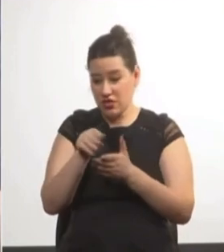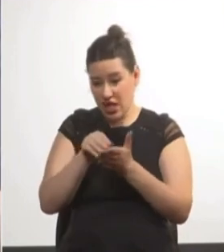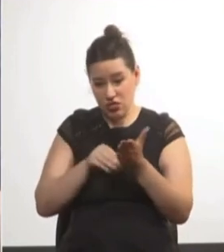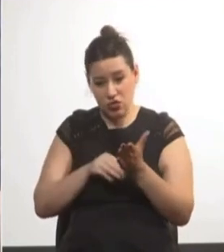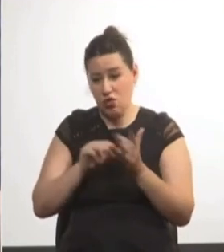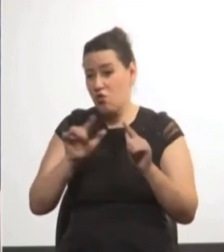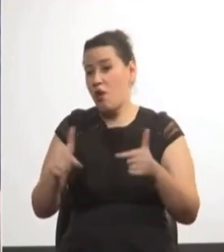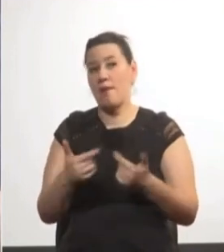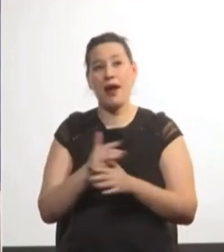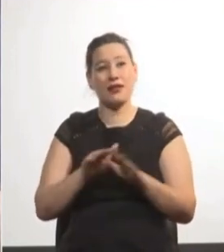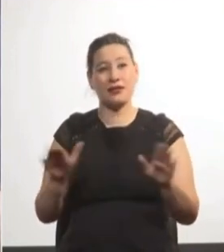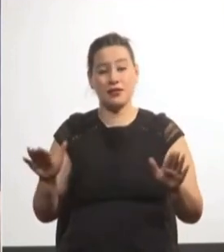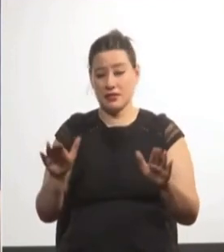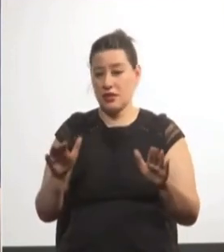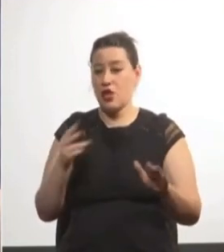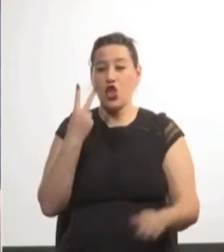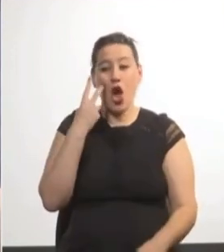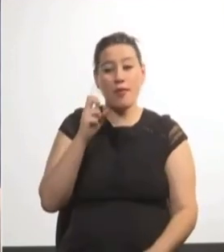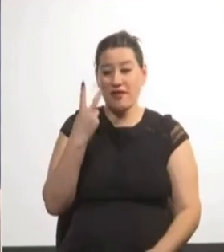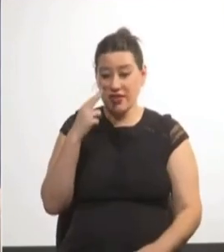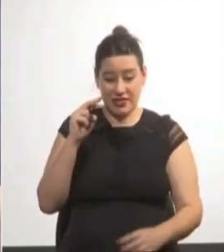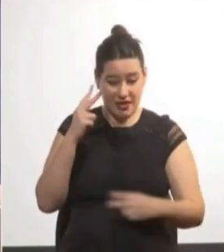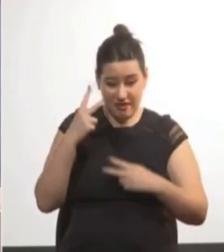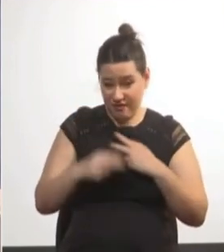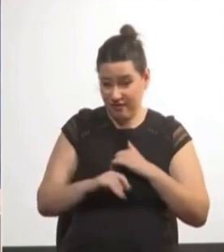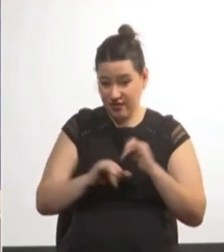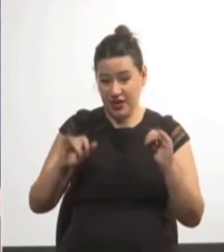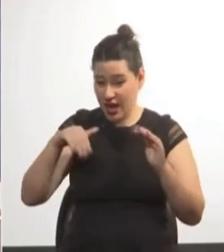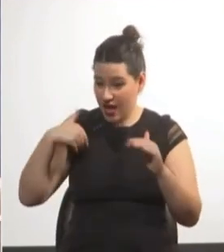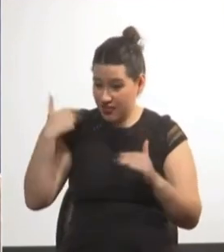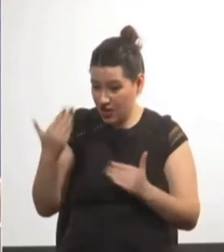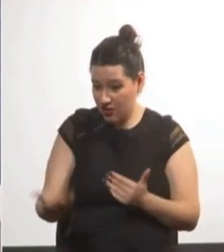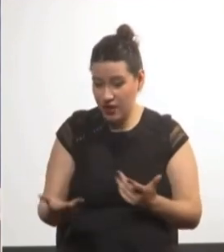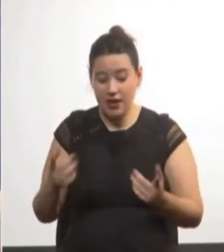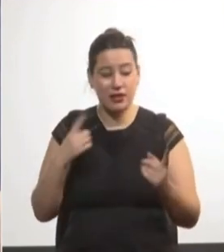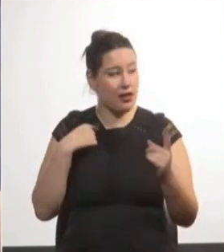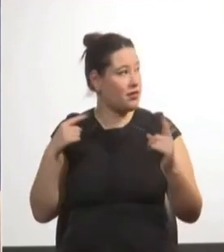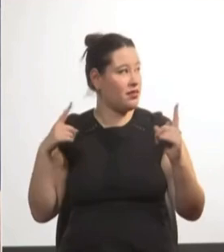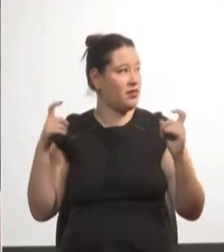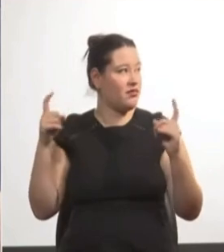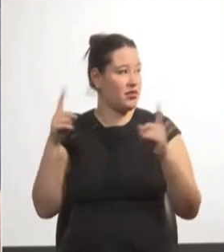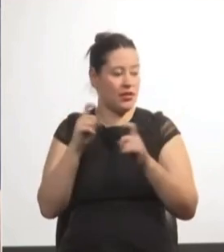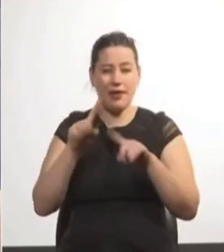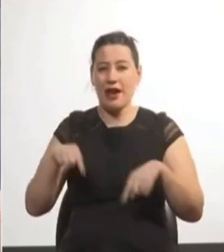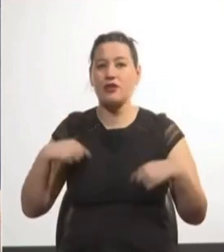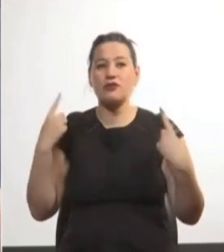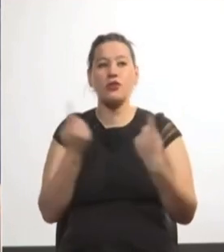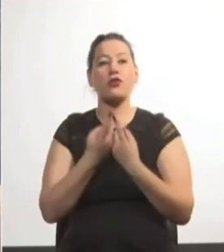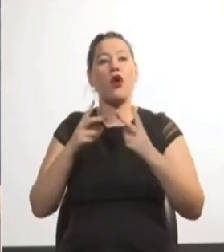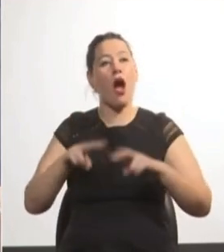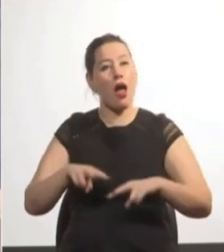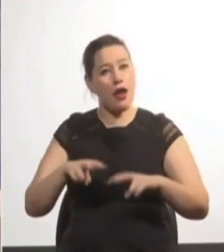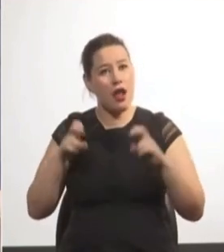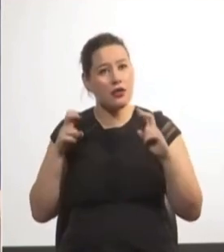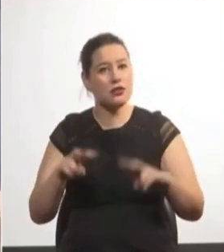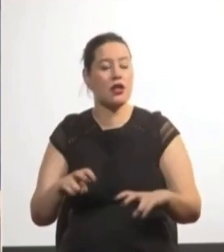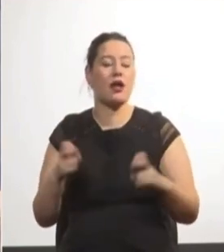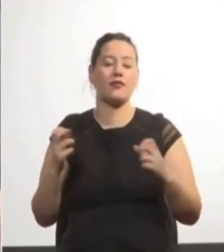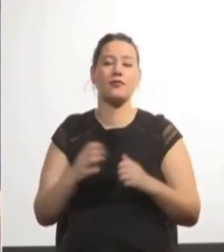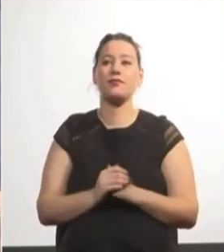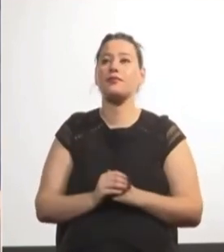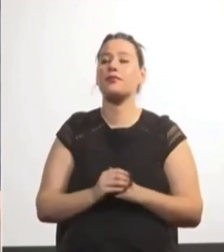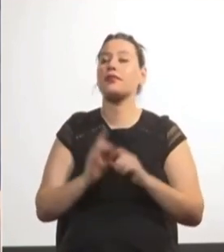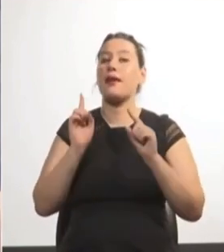más desde el 2020 y es complejo para nosotros hacer un análisis en ese sentido.